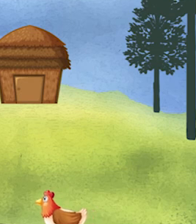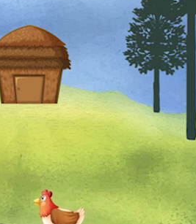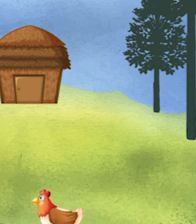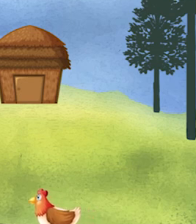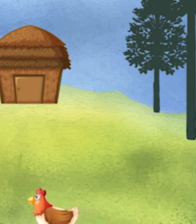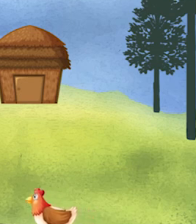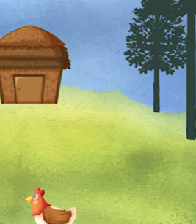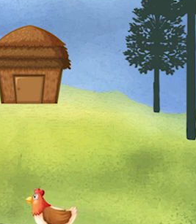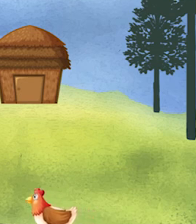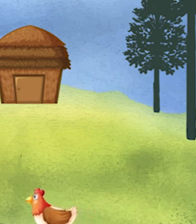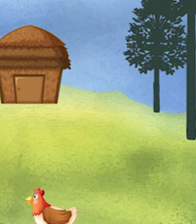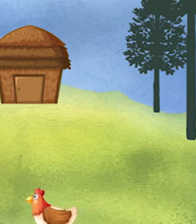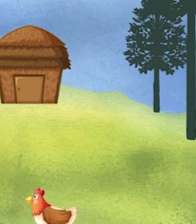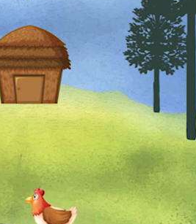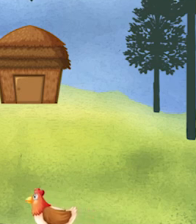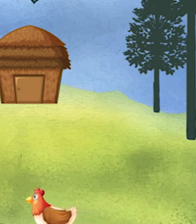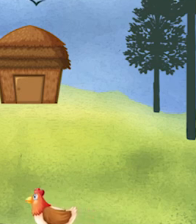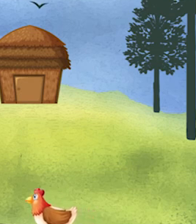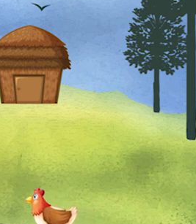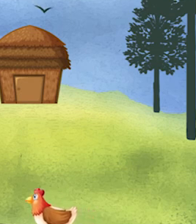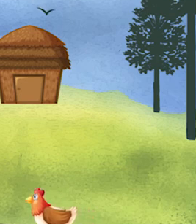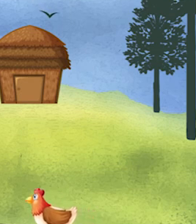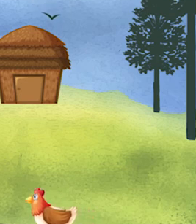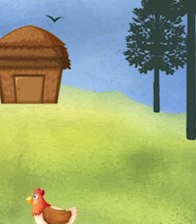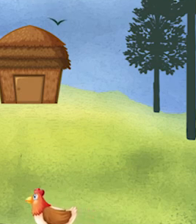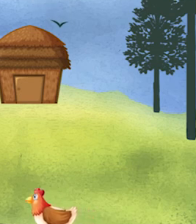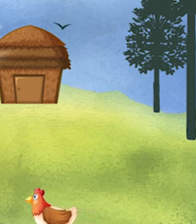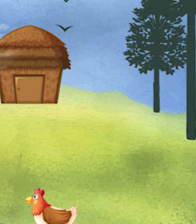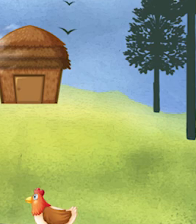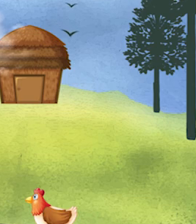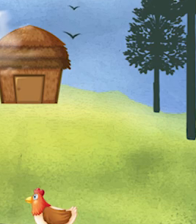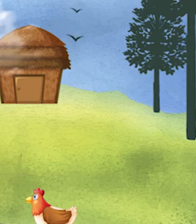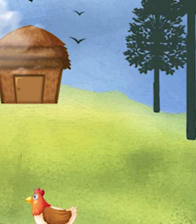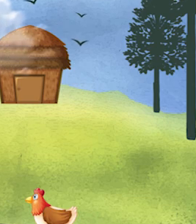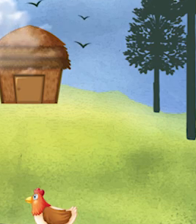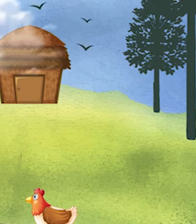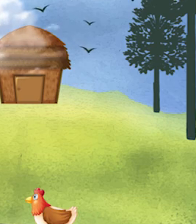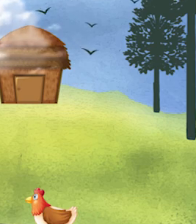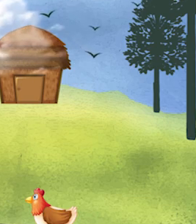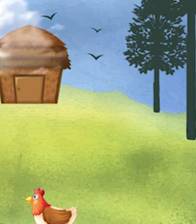Thank you.